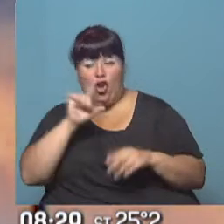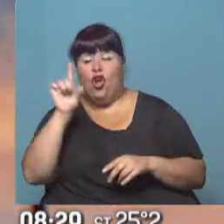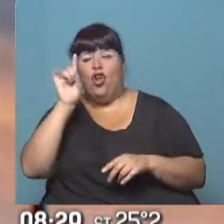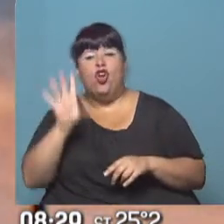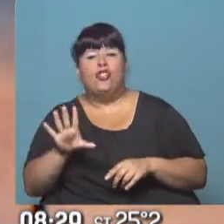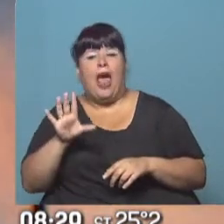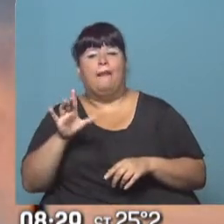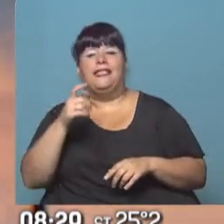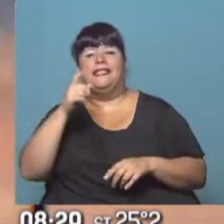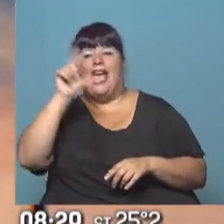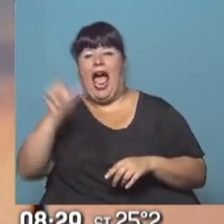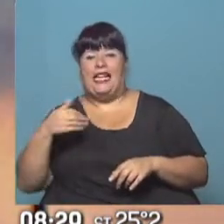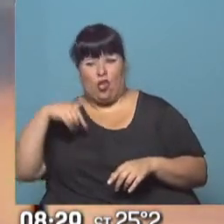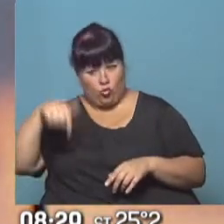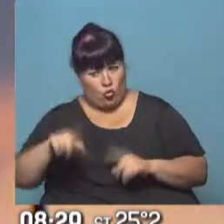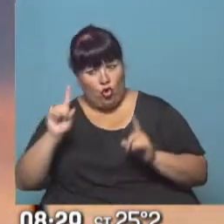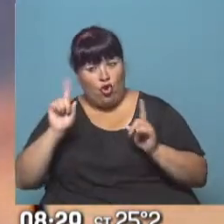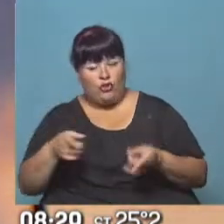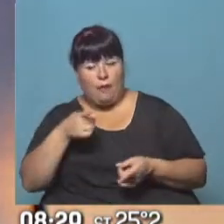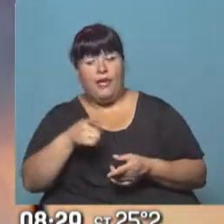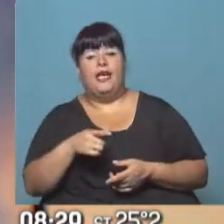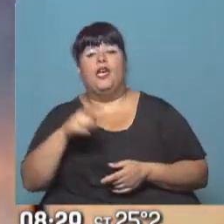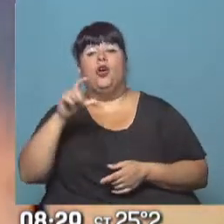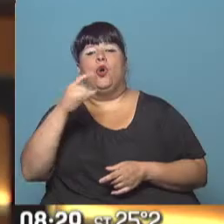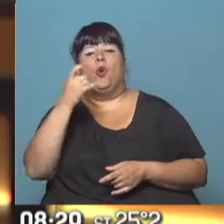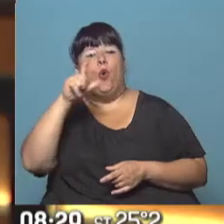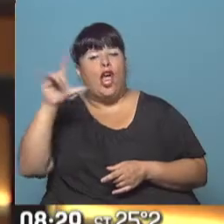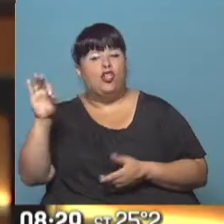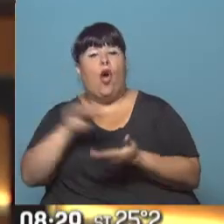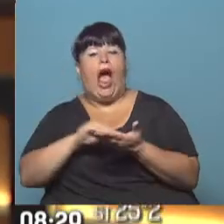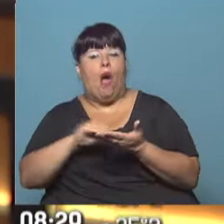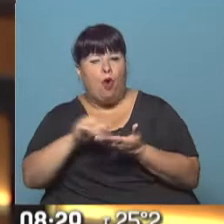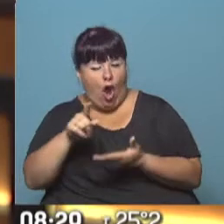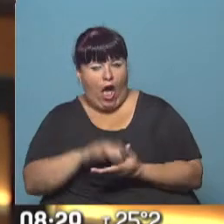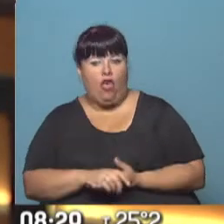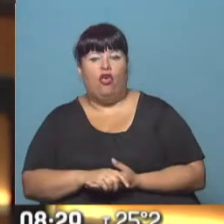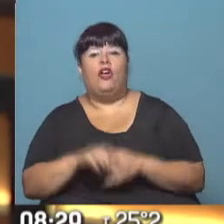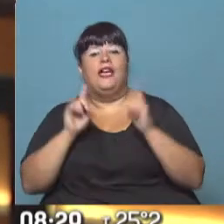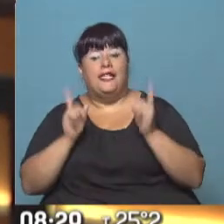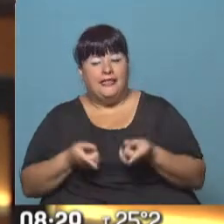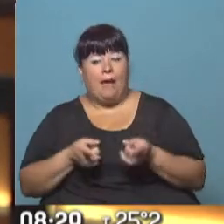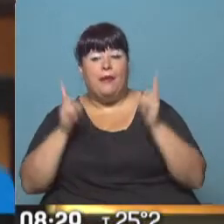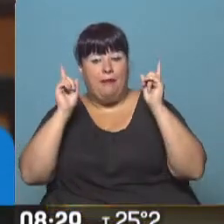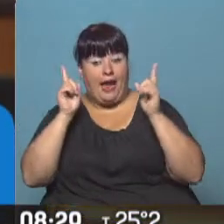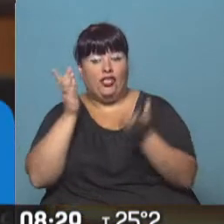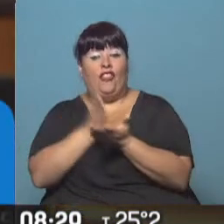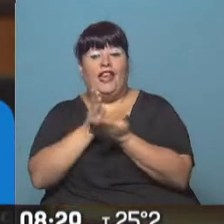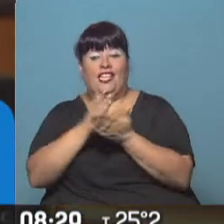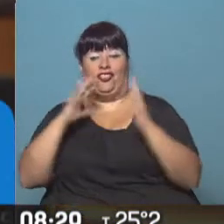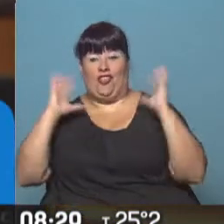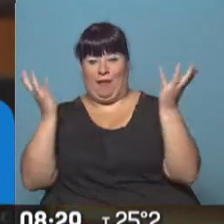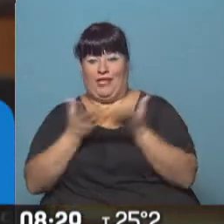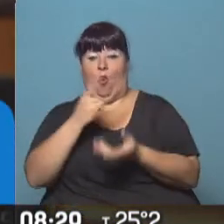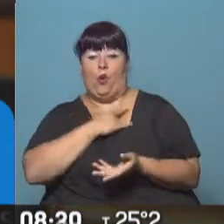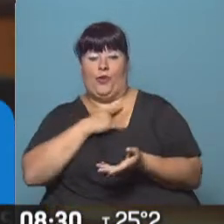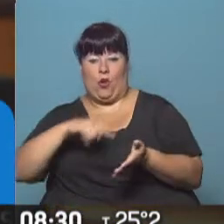en el sur de la república argentina estamos junto a jorge cuello abogado es además el docente del derecho ambiental de la